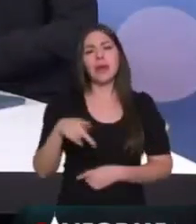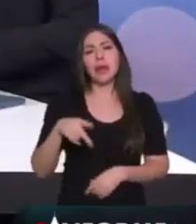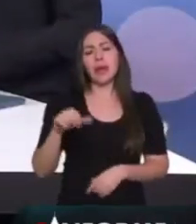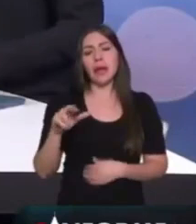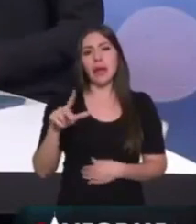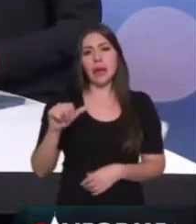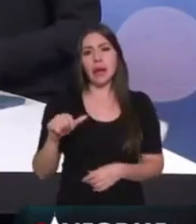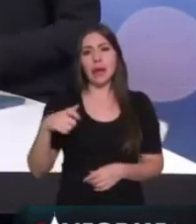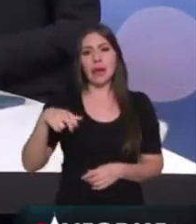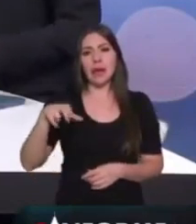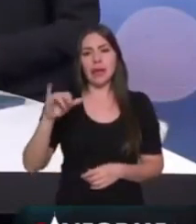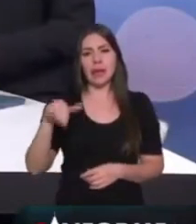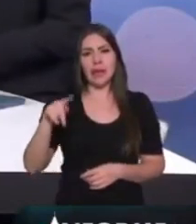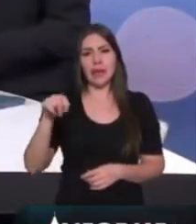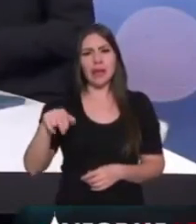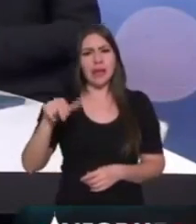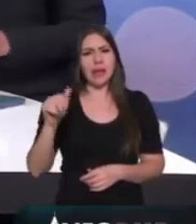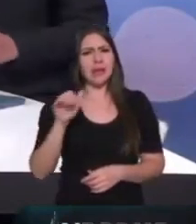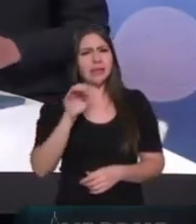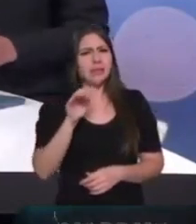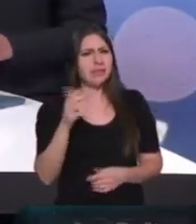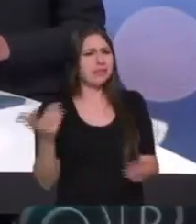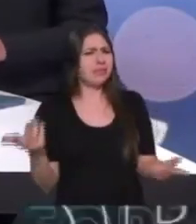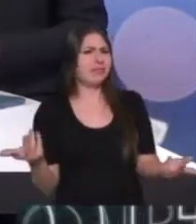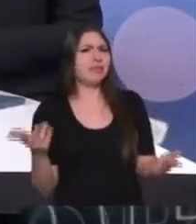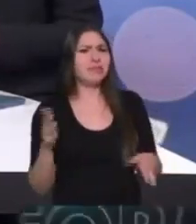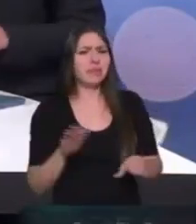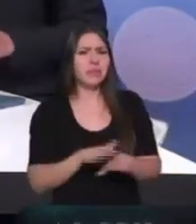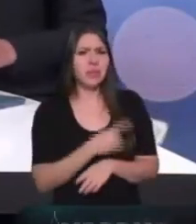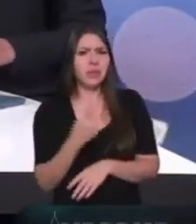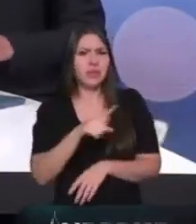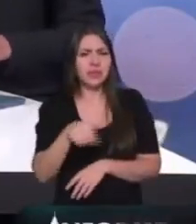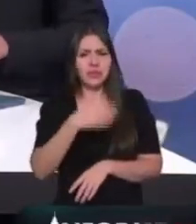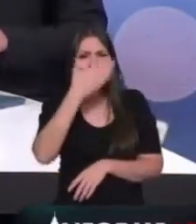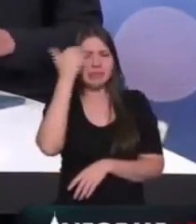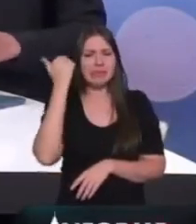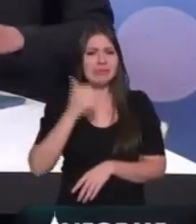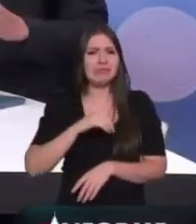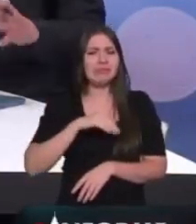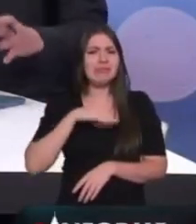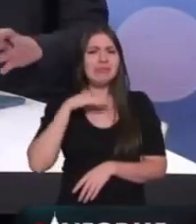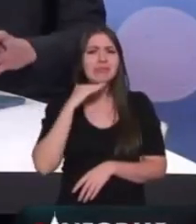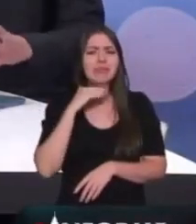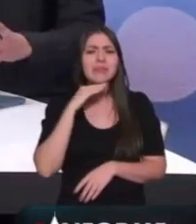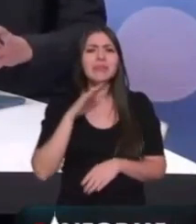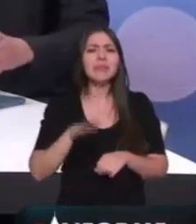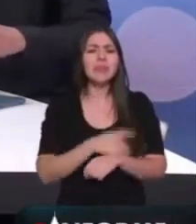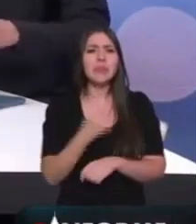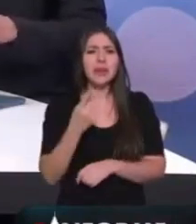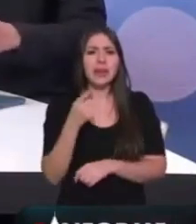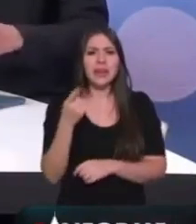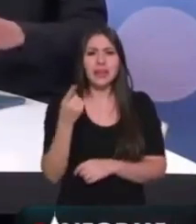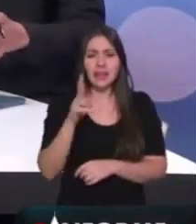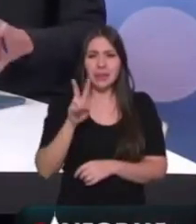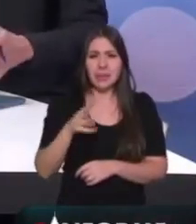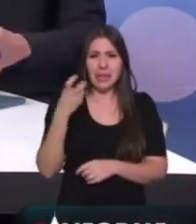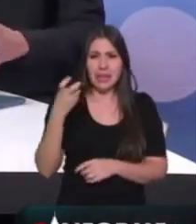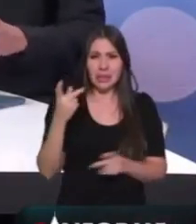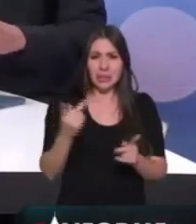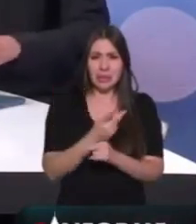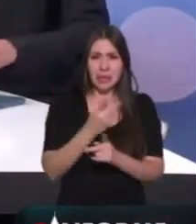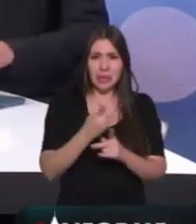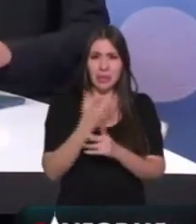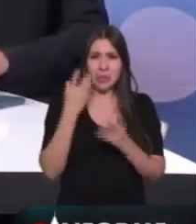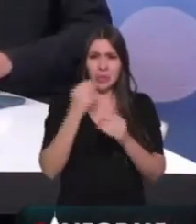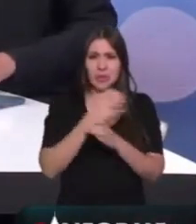sobre una dimensión extraordinaria del espacio en donde ocurrían estas cosas de manera